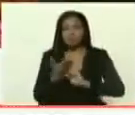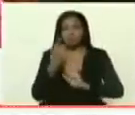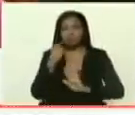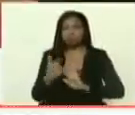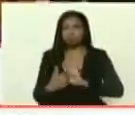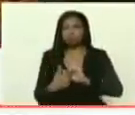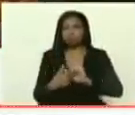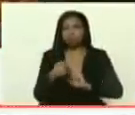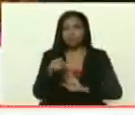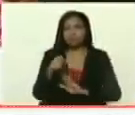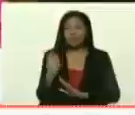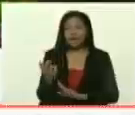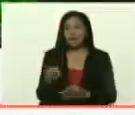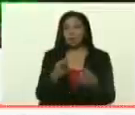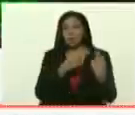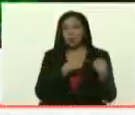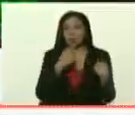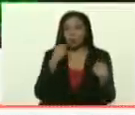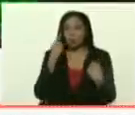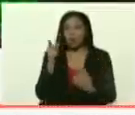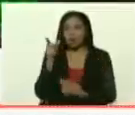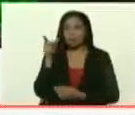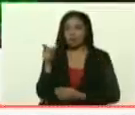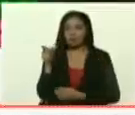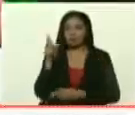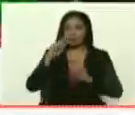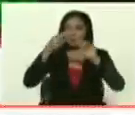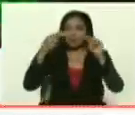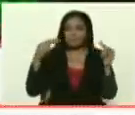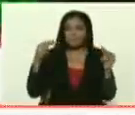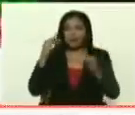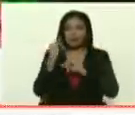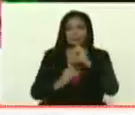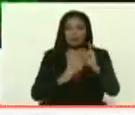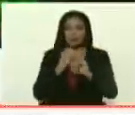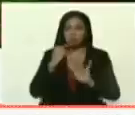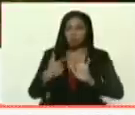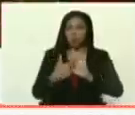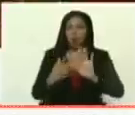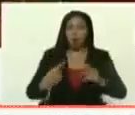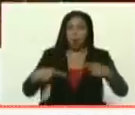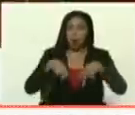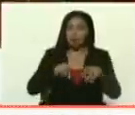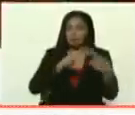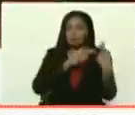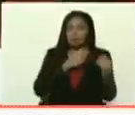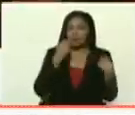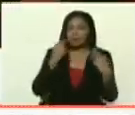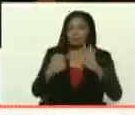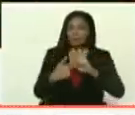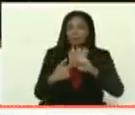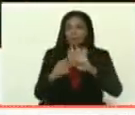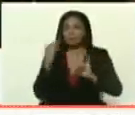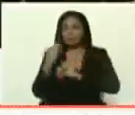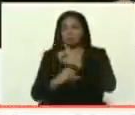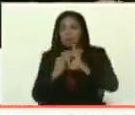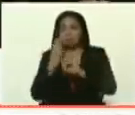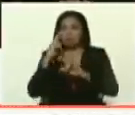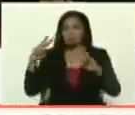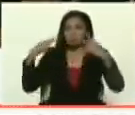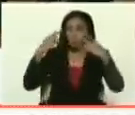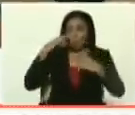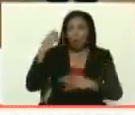que este representante de la paz a nivel internacional, porque además tiene un reconocimiento a nivel